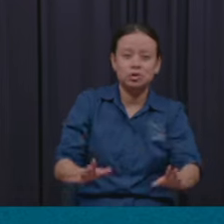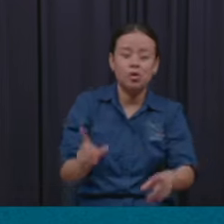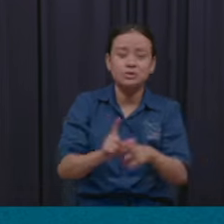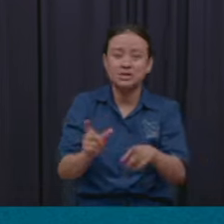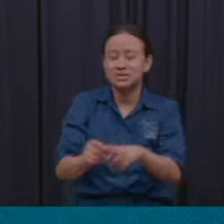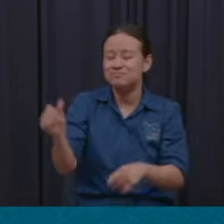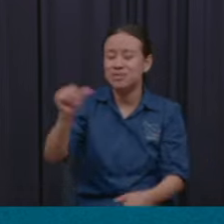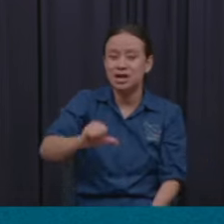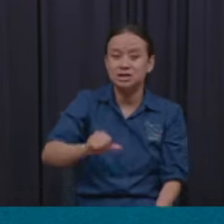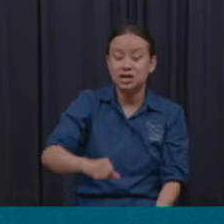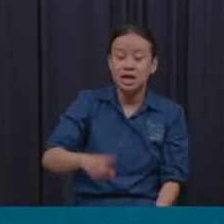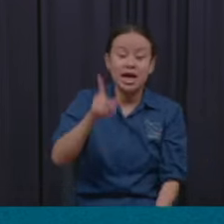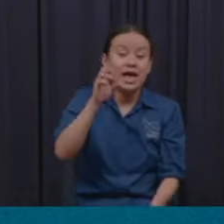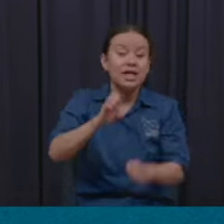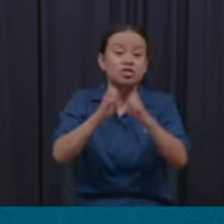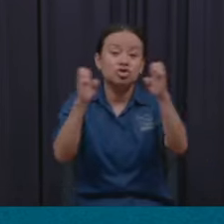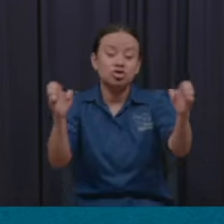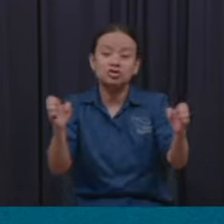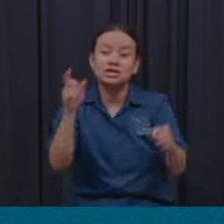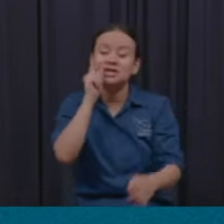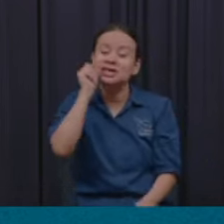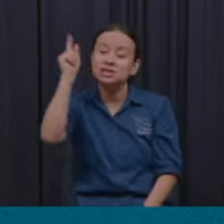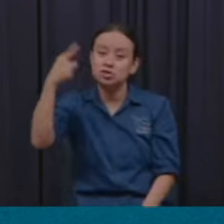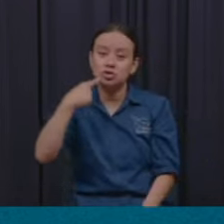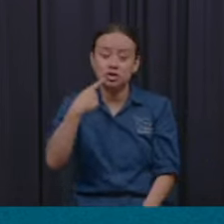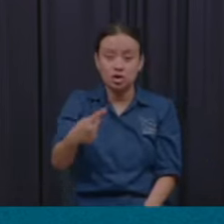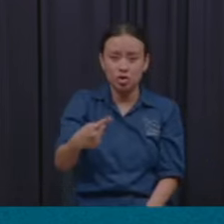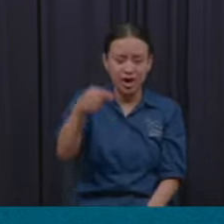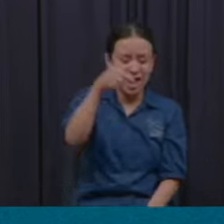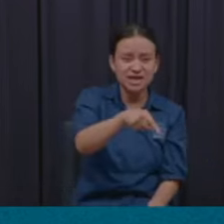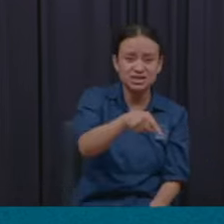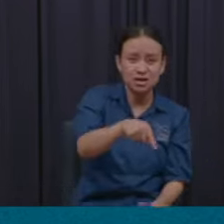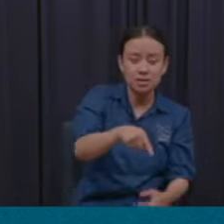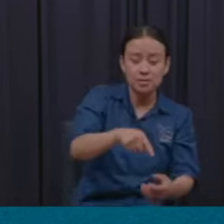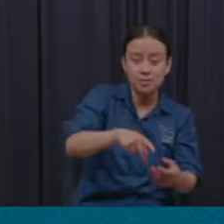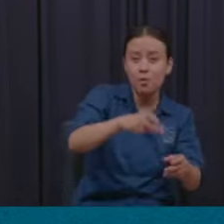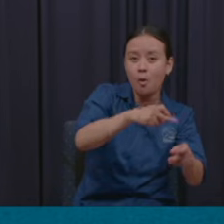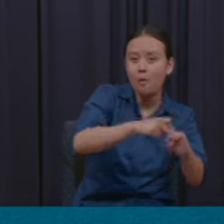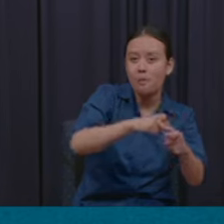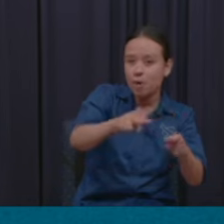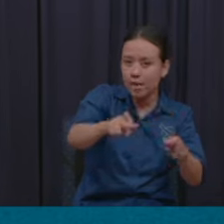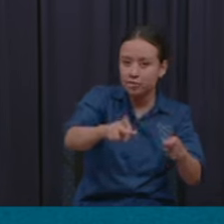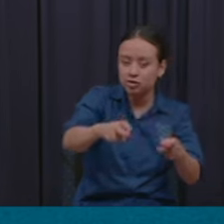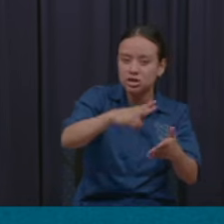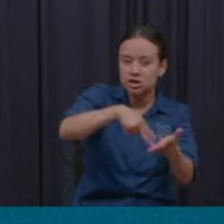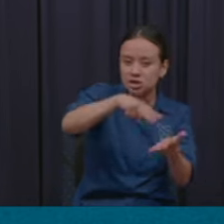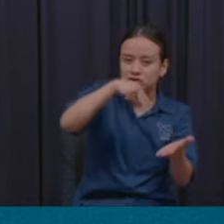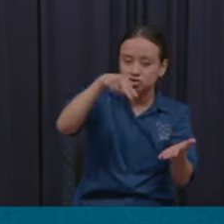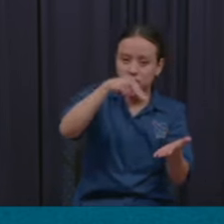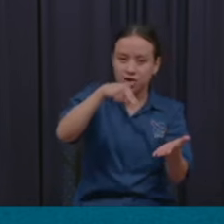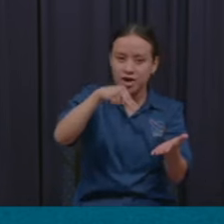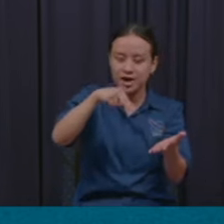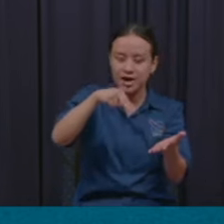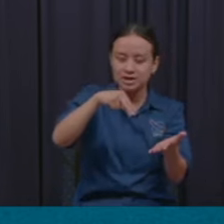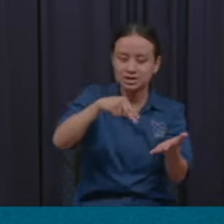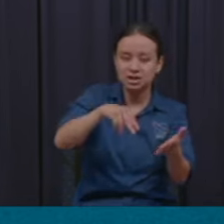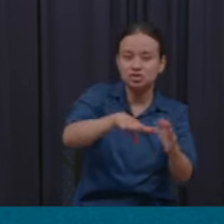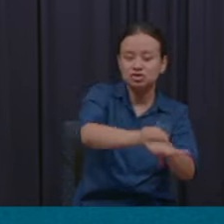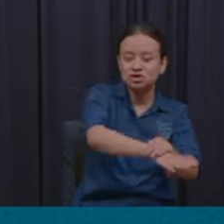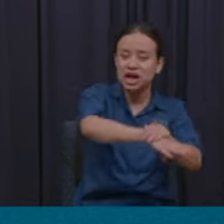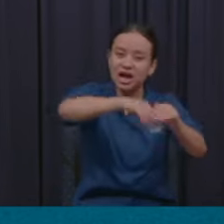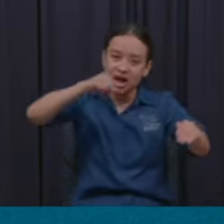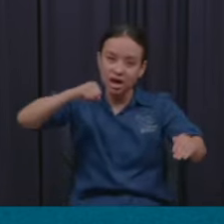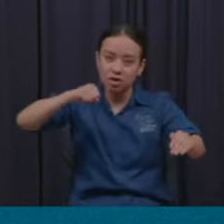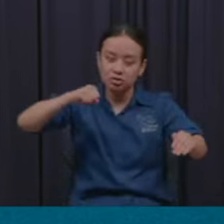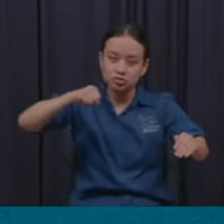Señor decía, por cuanto estas naciones han hecho esto, yo las estoy sacando y les estoy entregando a ustedes